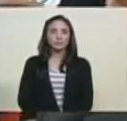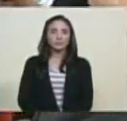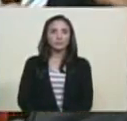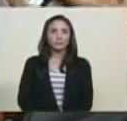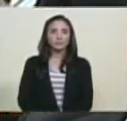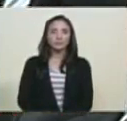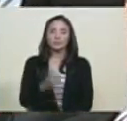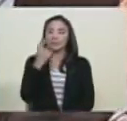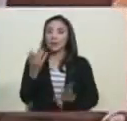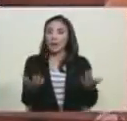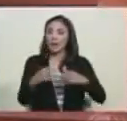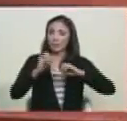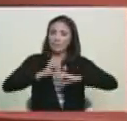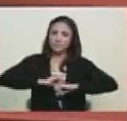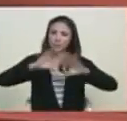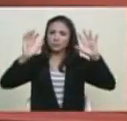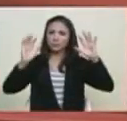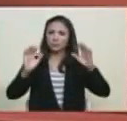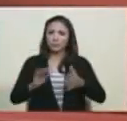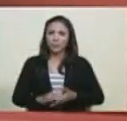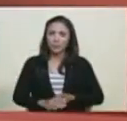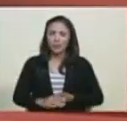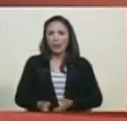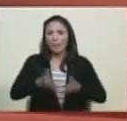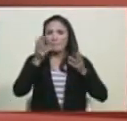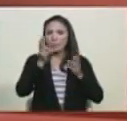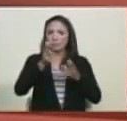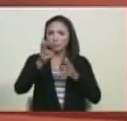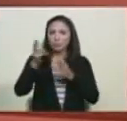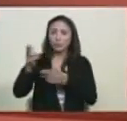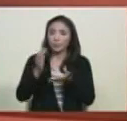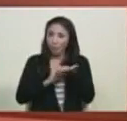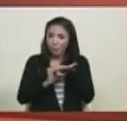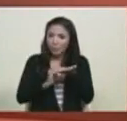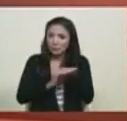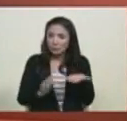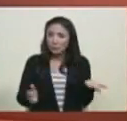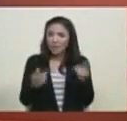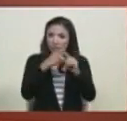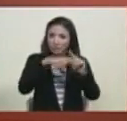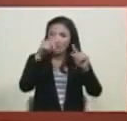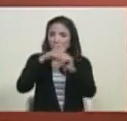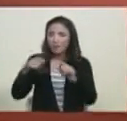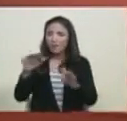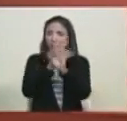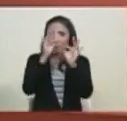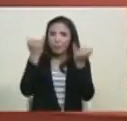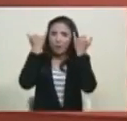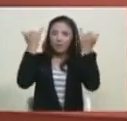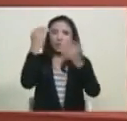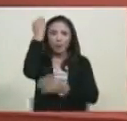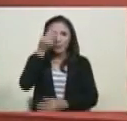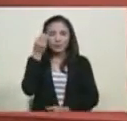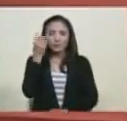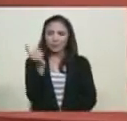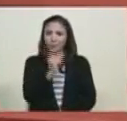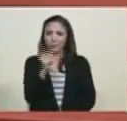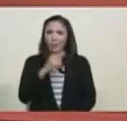Es con bombas y balas que vamos a resolver las diferencias y los problemas que tiene